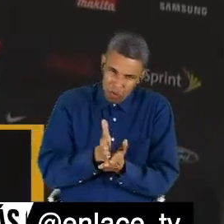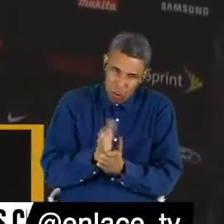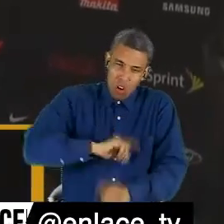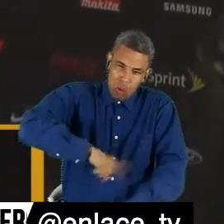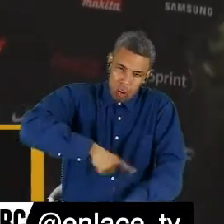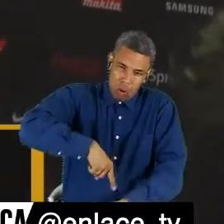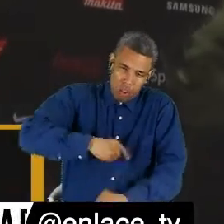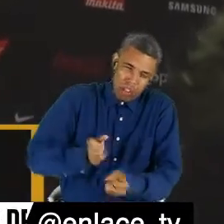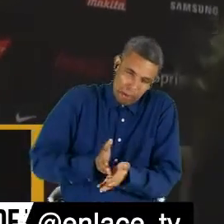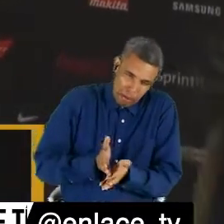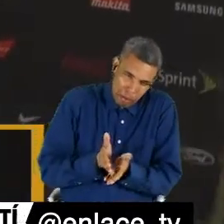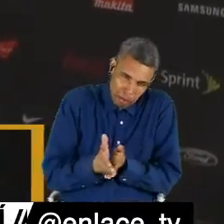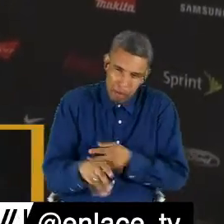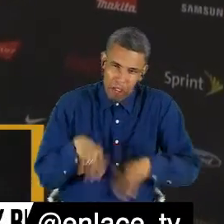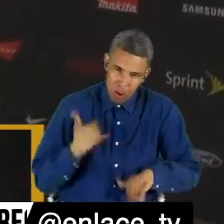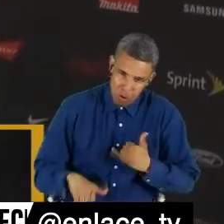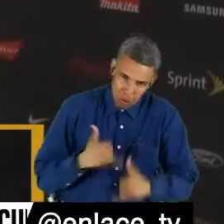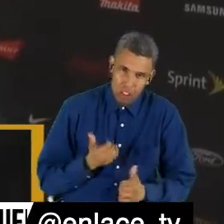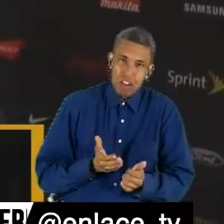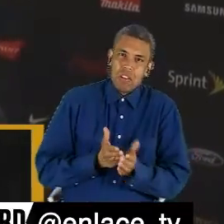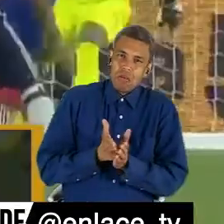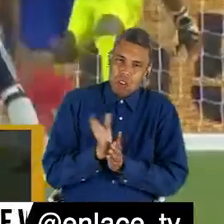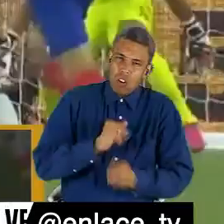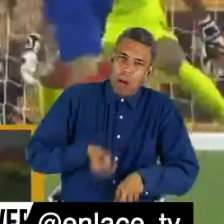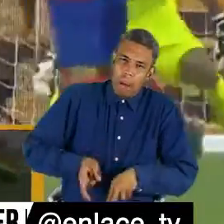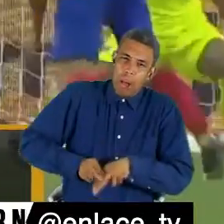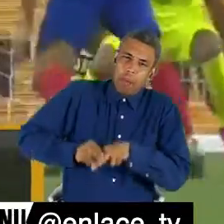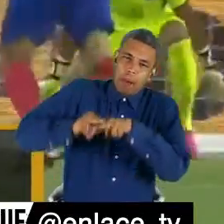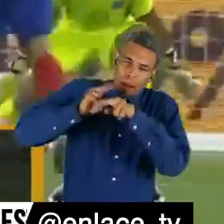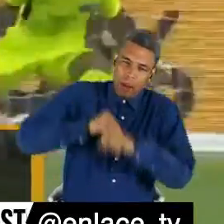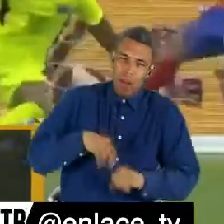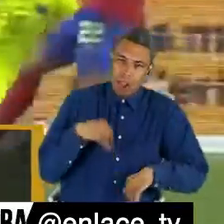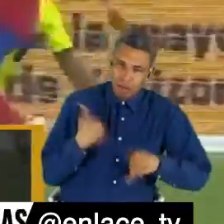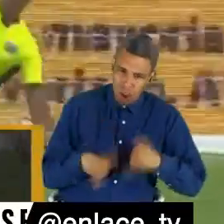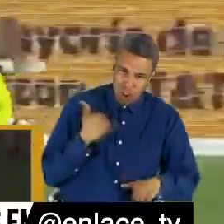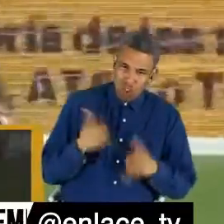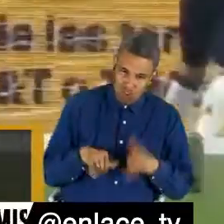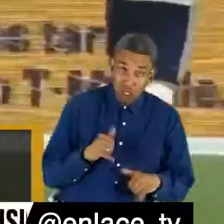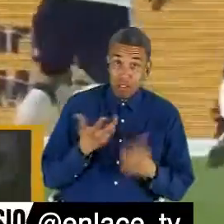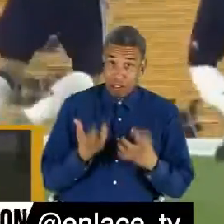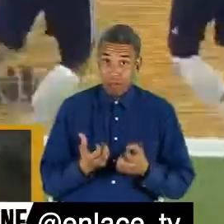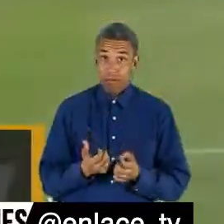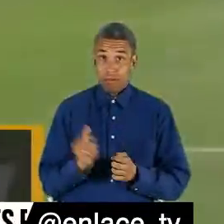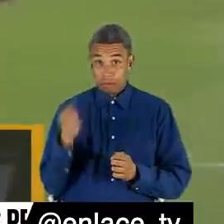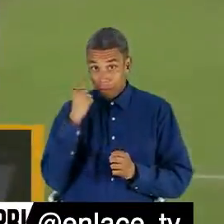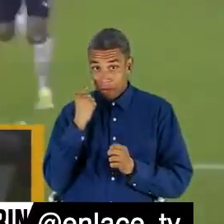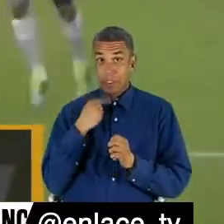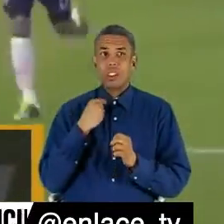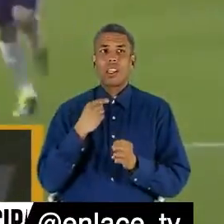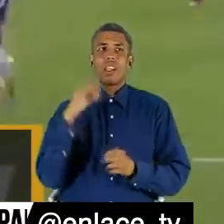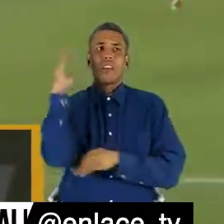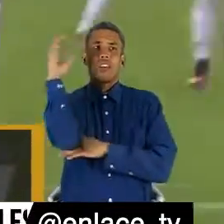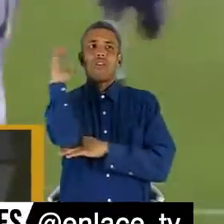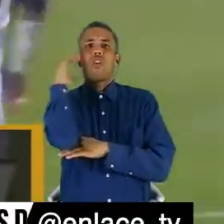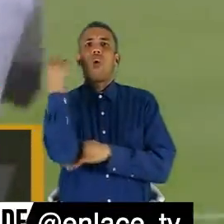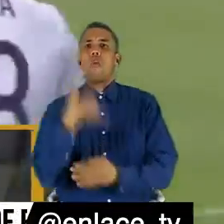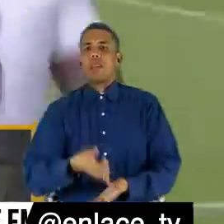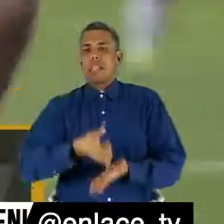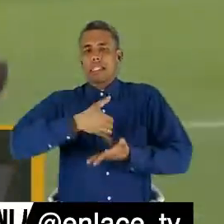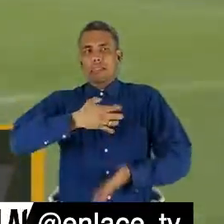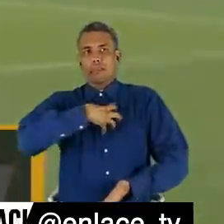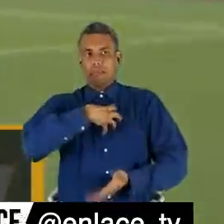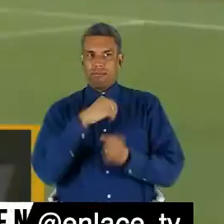sumar minutos que después las cosas van a venir solas. El Tigre ve con buenas posibilidades de título en Copa América al